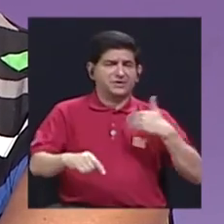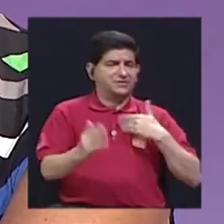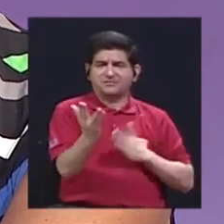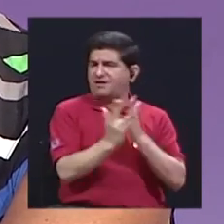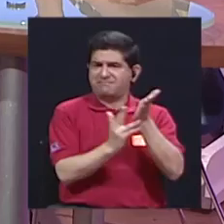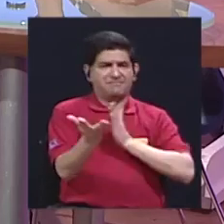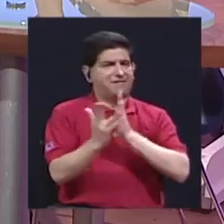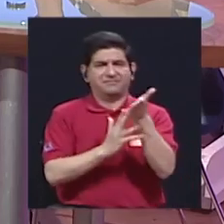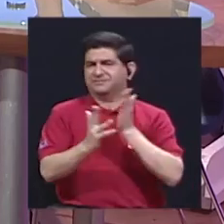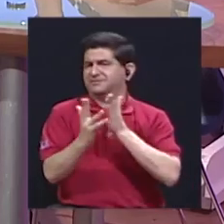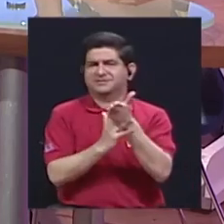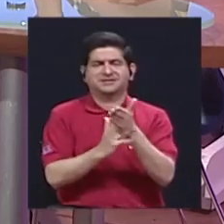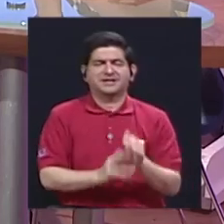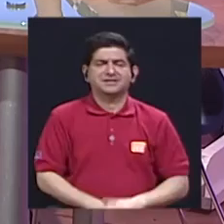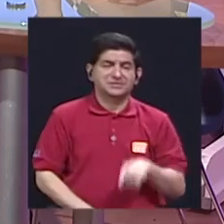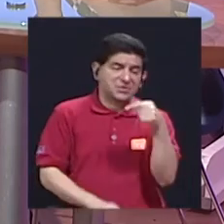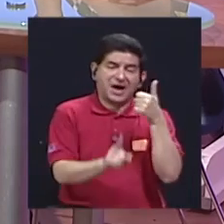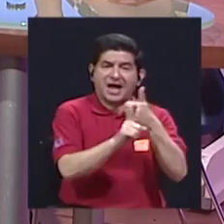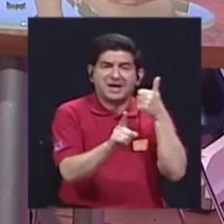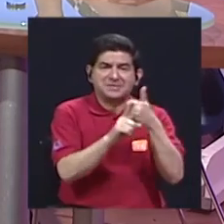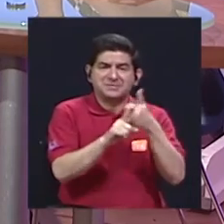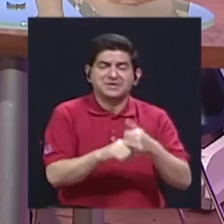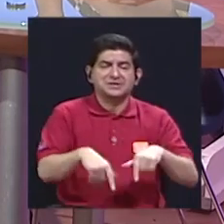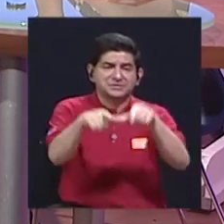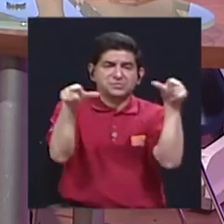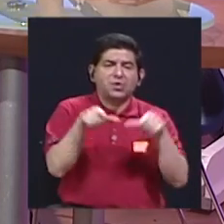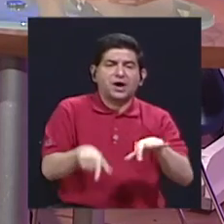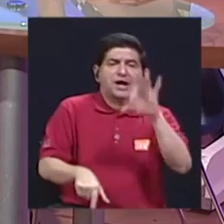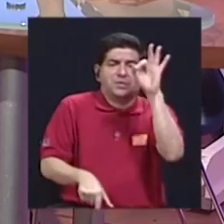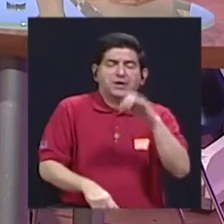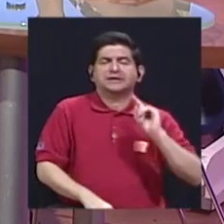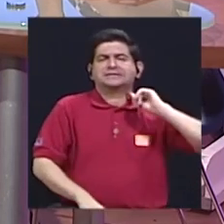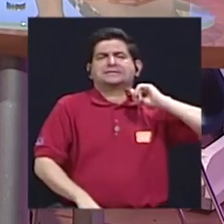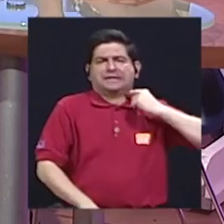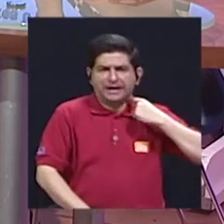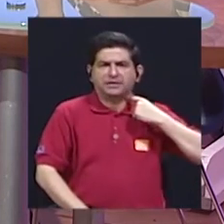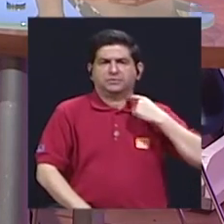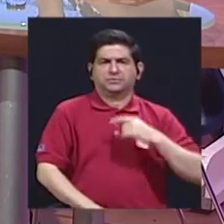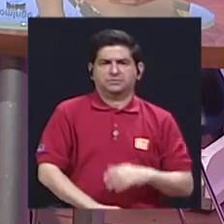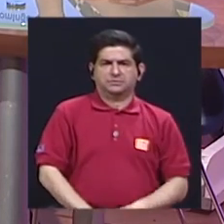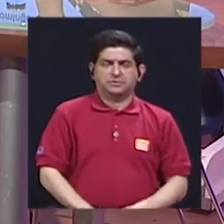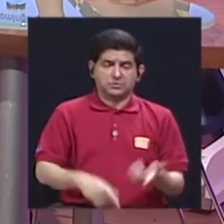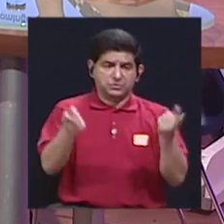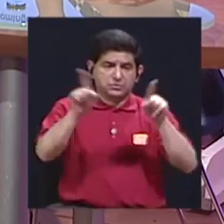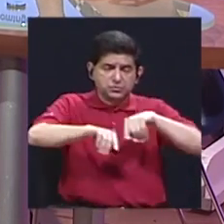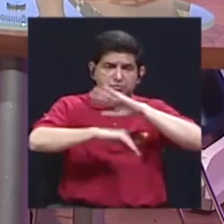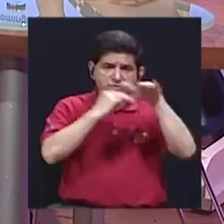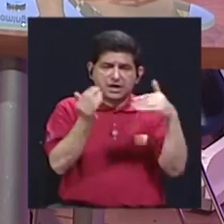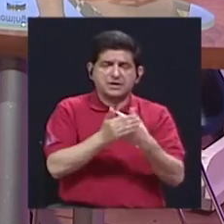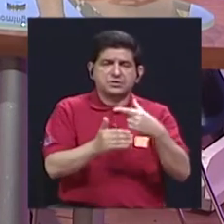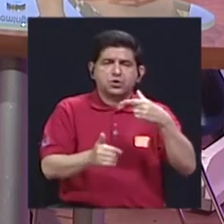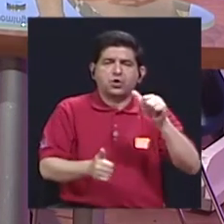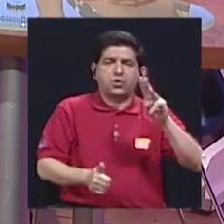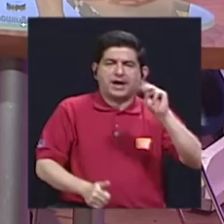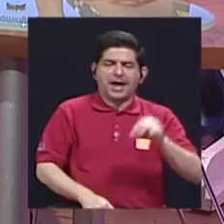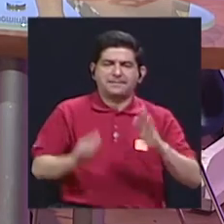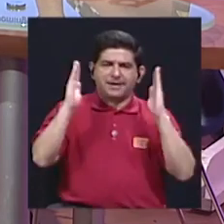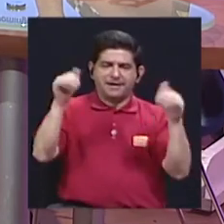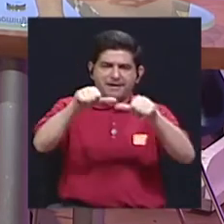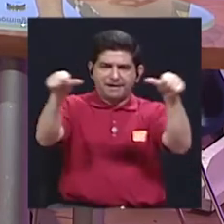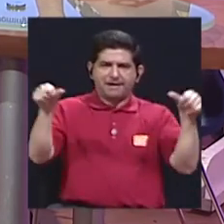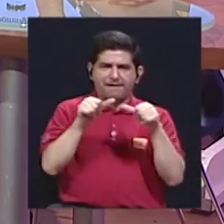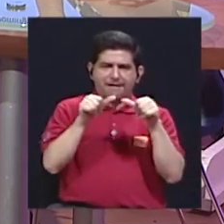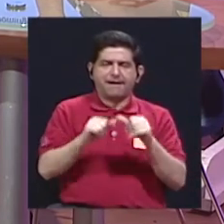acceso entre ríos a un terreno porque es muy caro y eso pasa en todo el gran área metropolitana